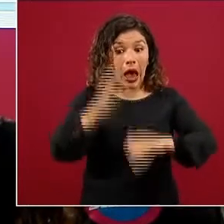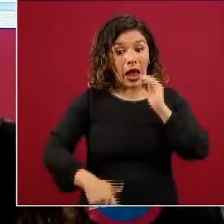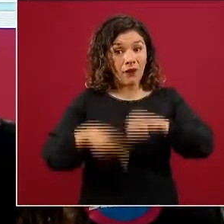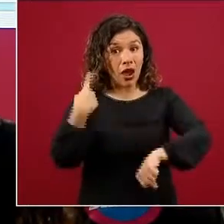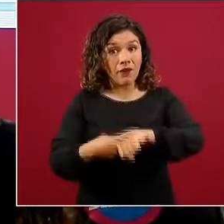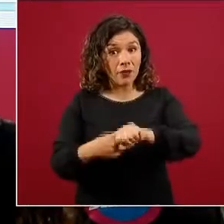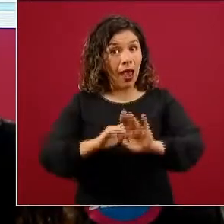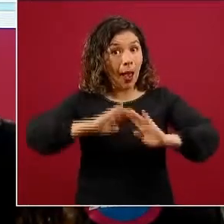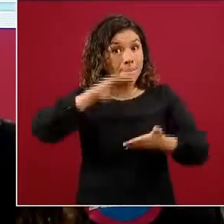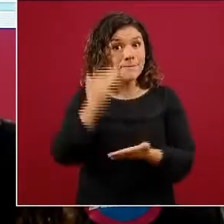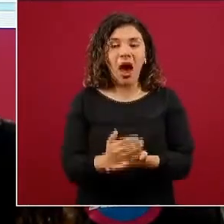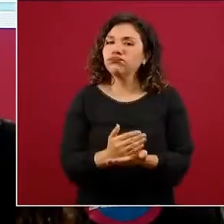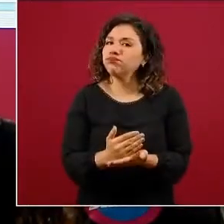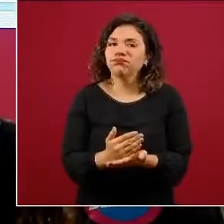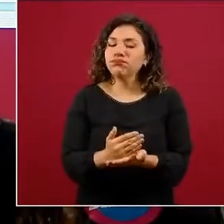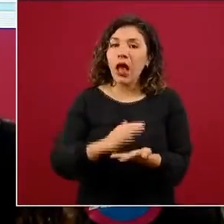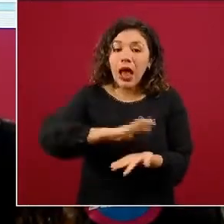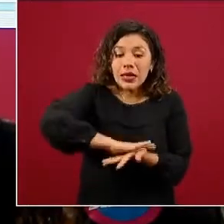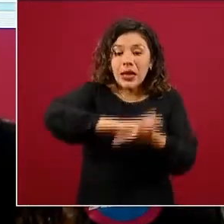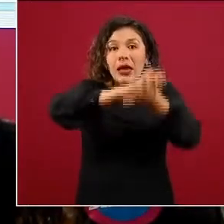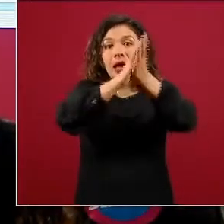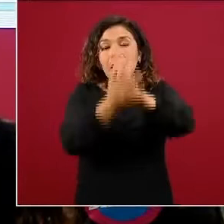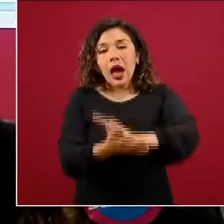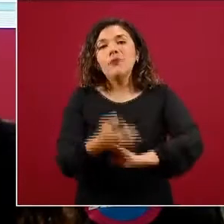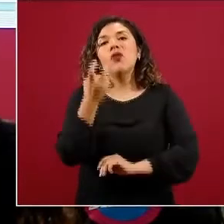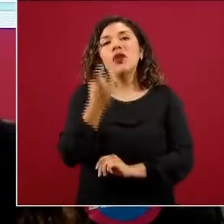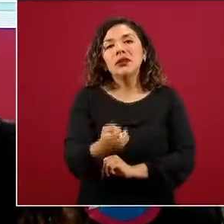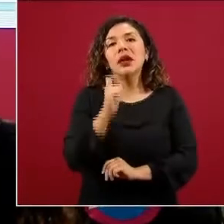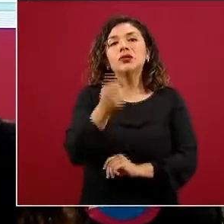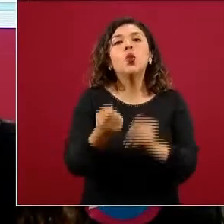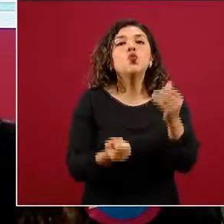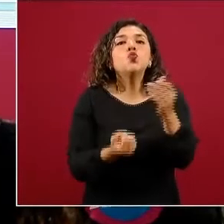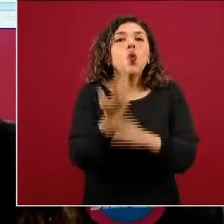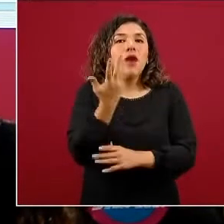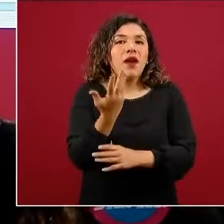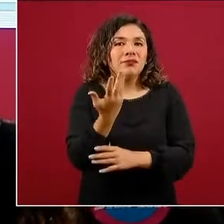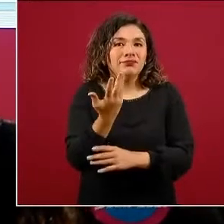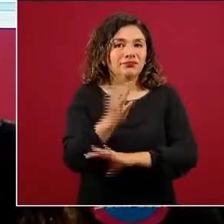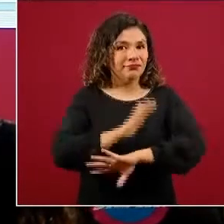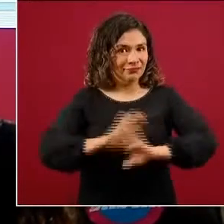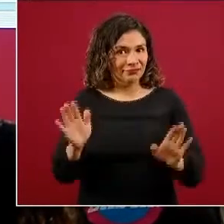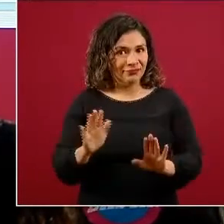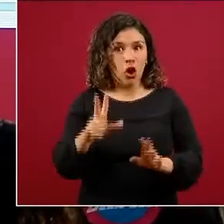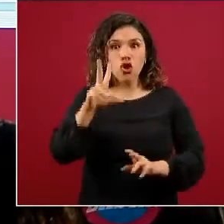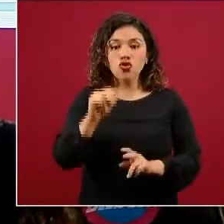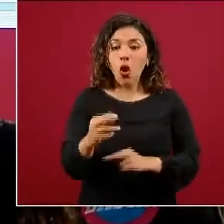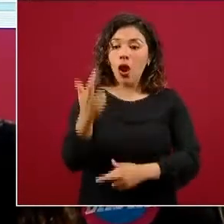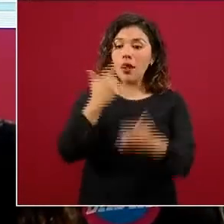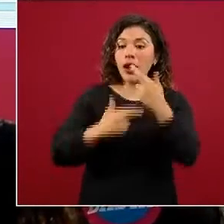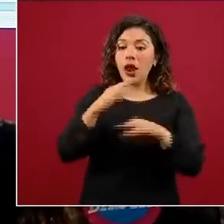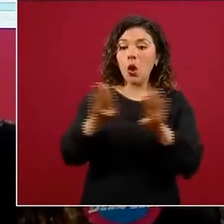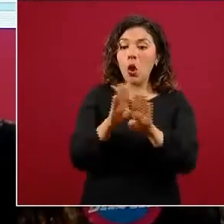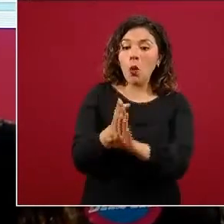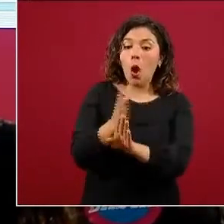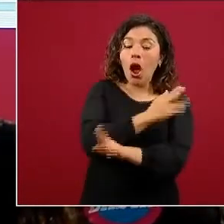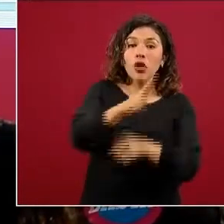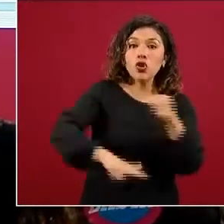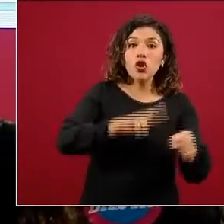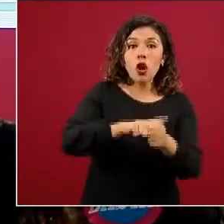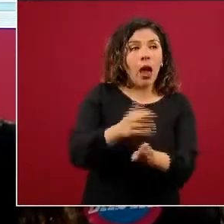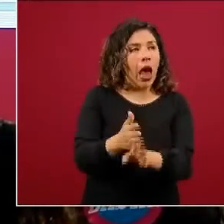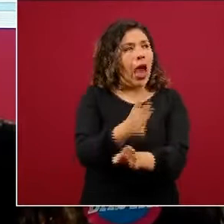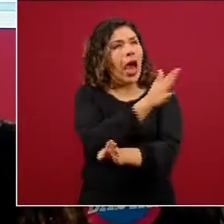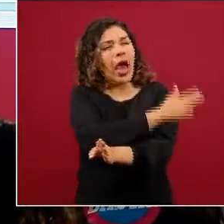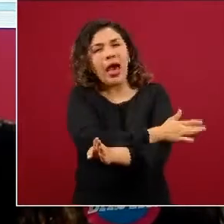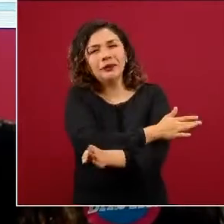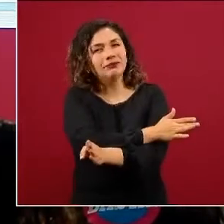la epidemia. El cambio hacia la nueva normalidad fue precisamente que es nueva. No es regresar a lo normal de todos